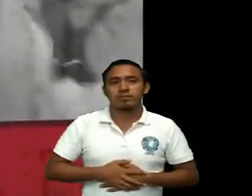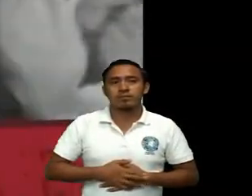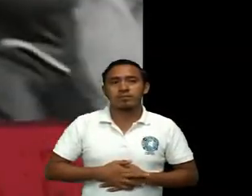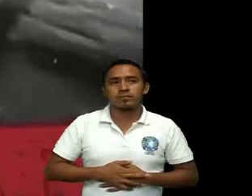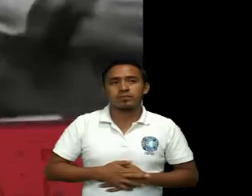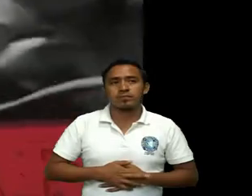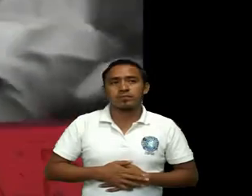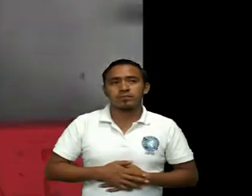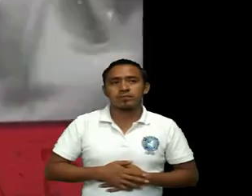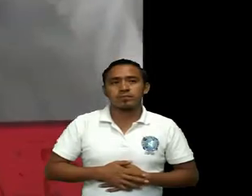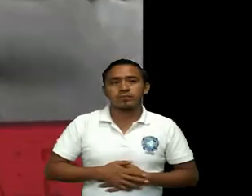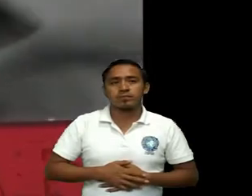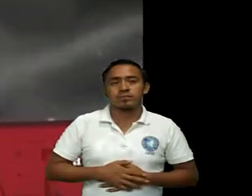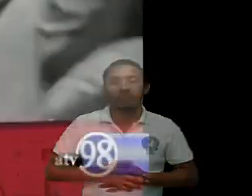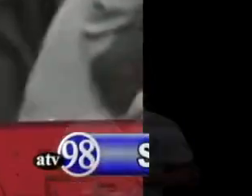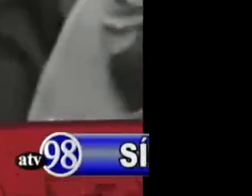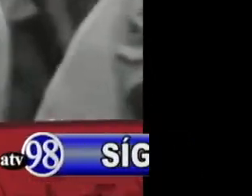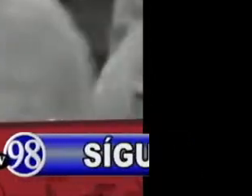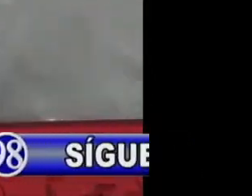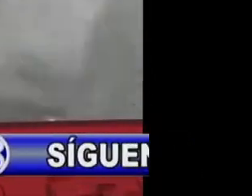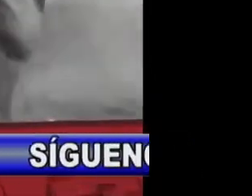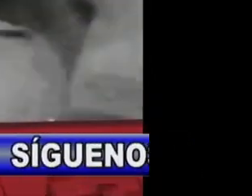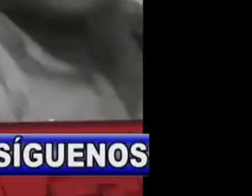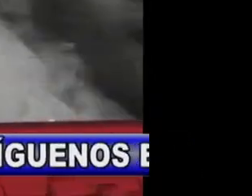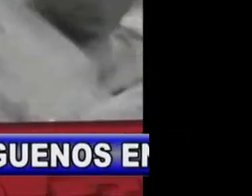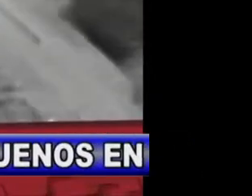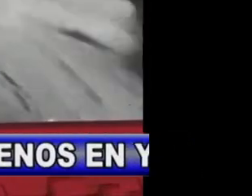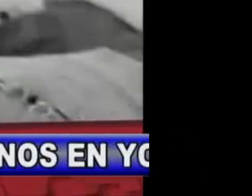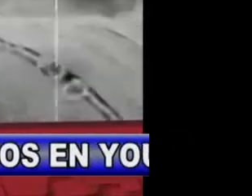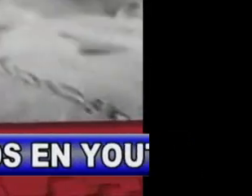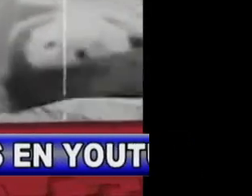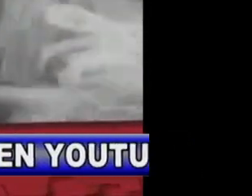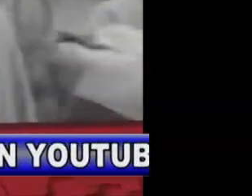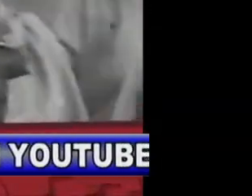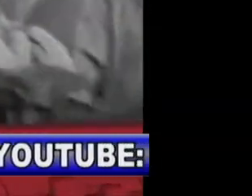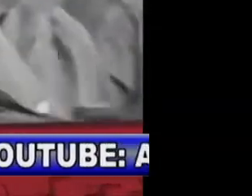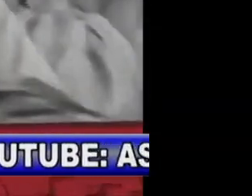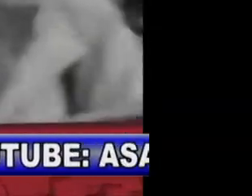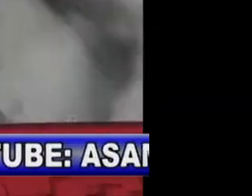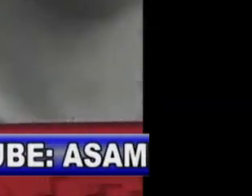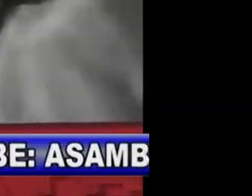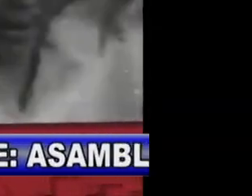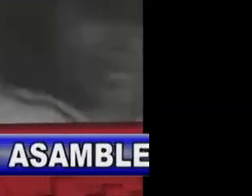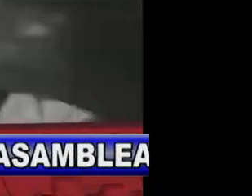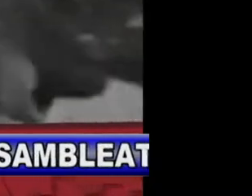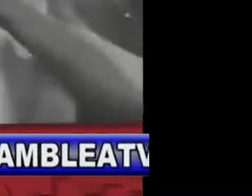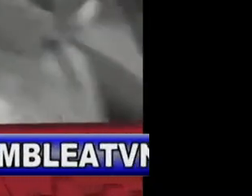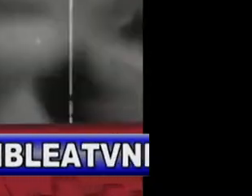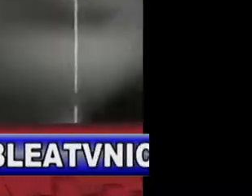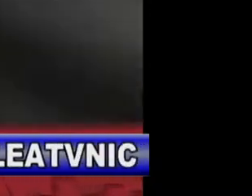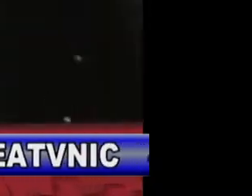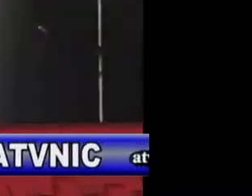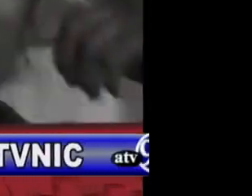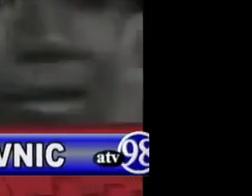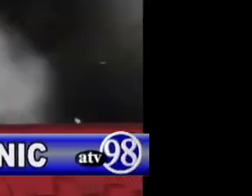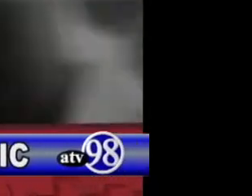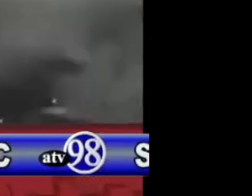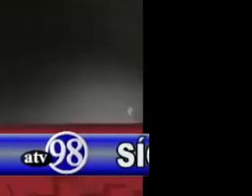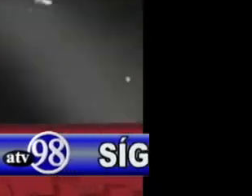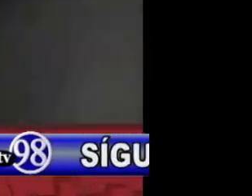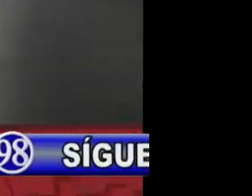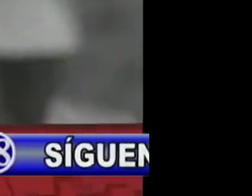Luchamos para vencer. No pasarán. Más poder en la práctica. Menos sangre en el combate. Si hay que luchar, lucharemos. Si hay que